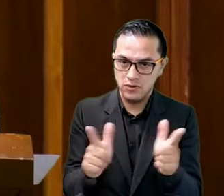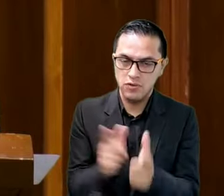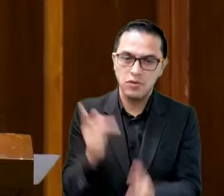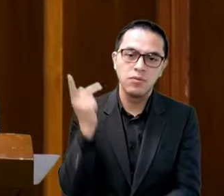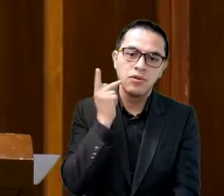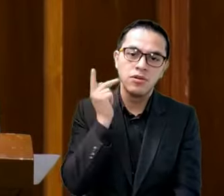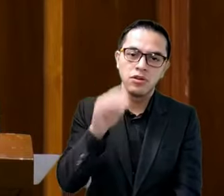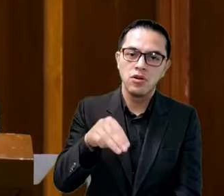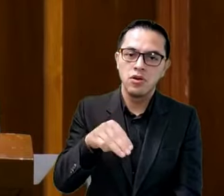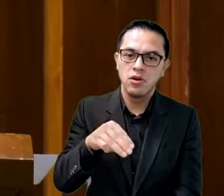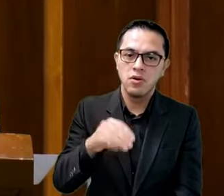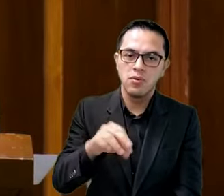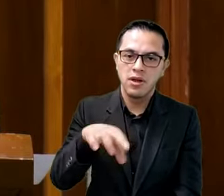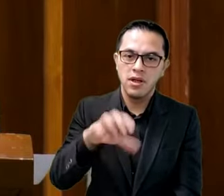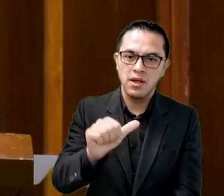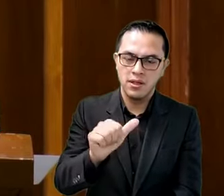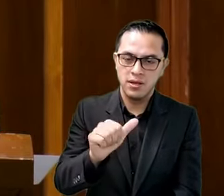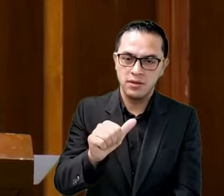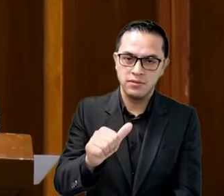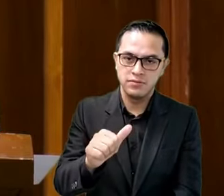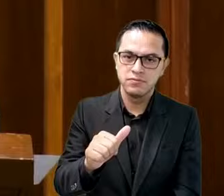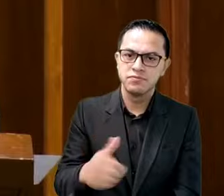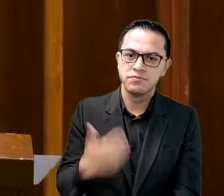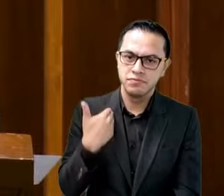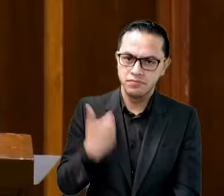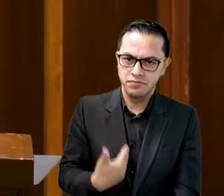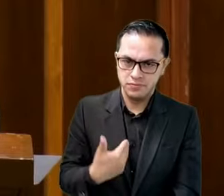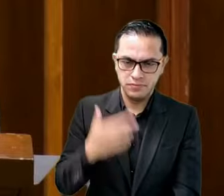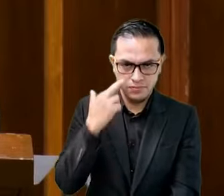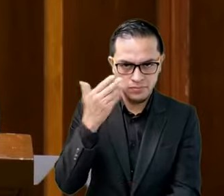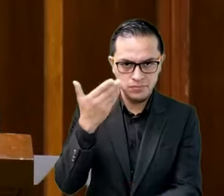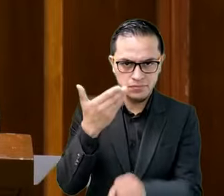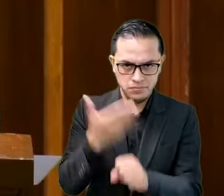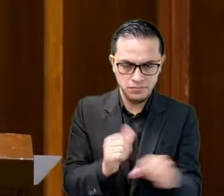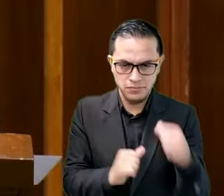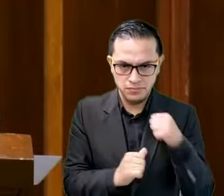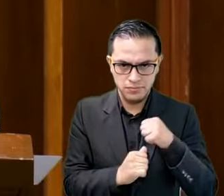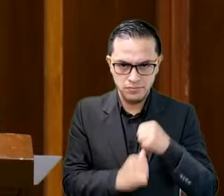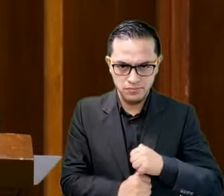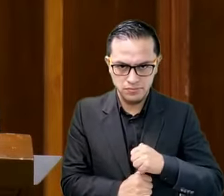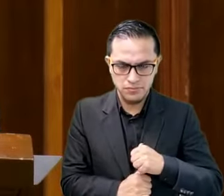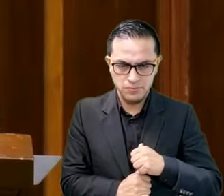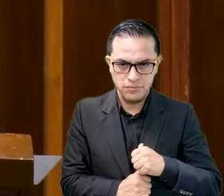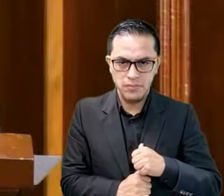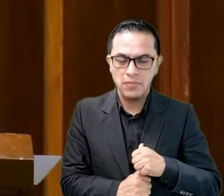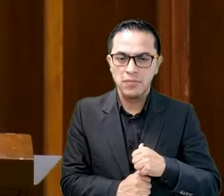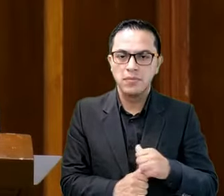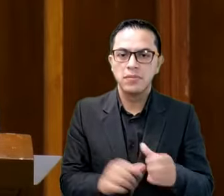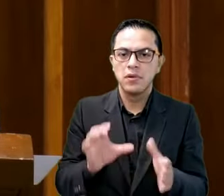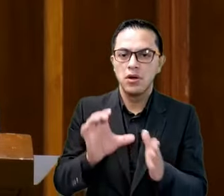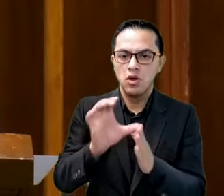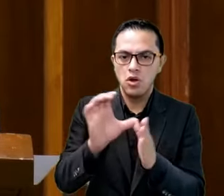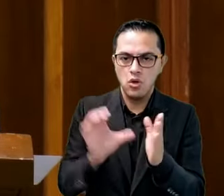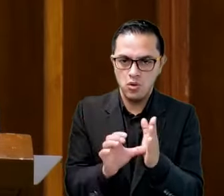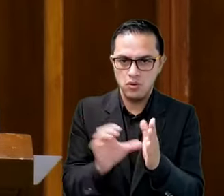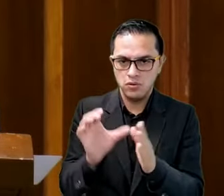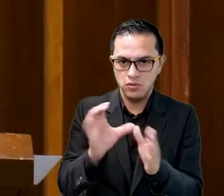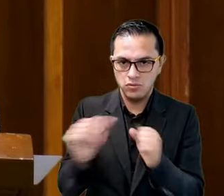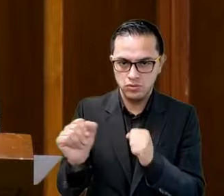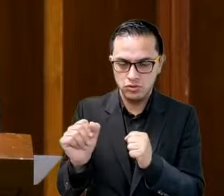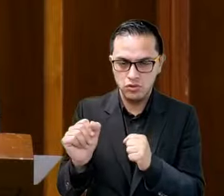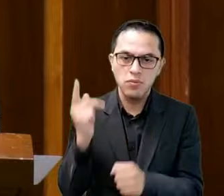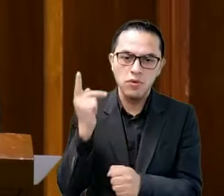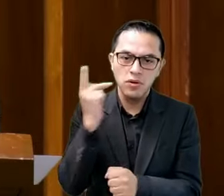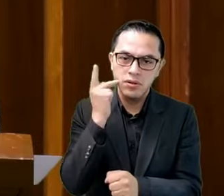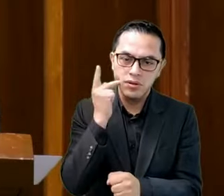Morena en el ejercicio de las facultades que me confieren la constitución política de los Estados